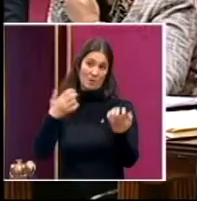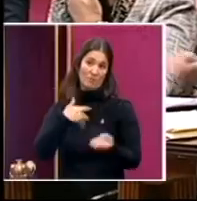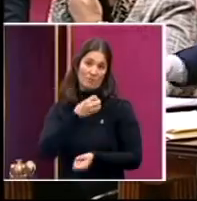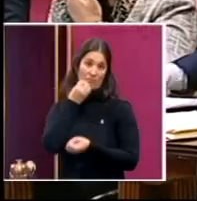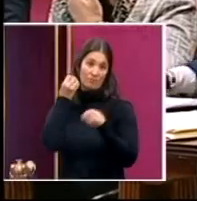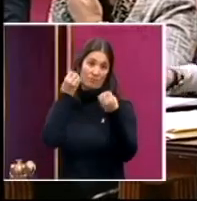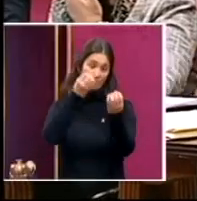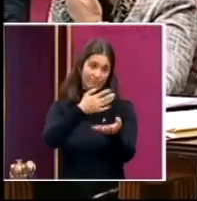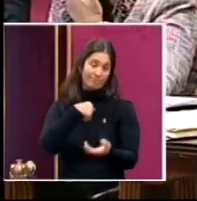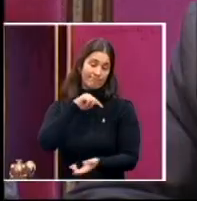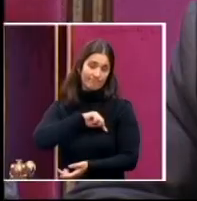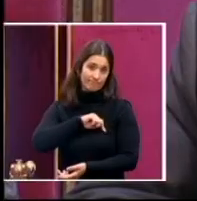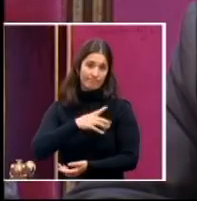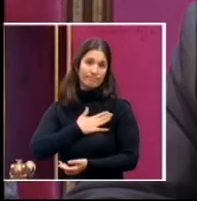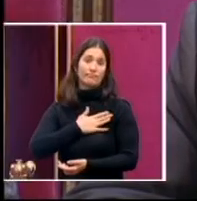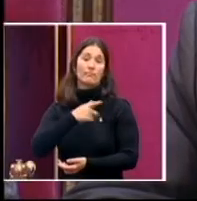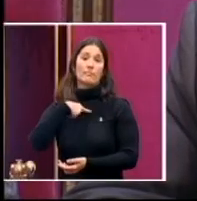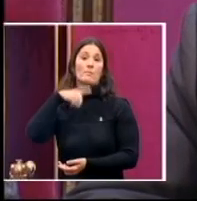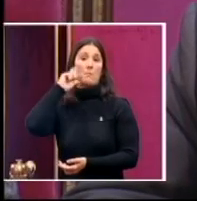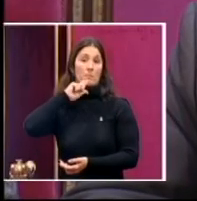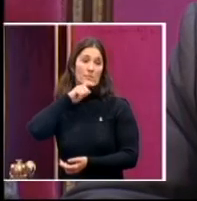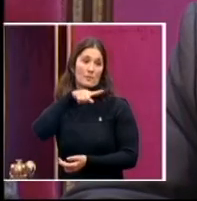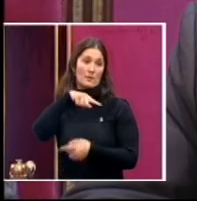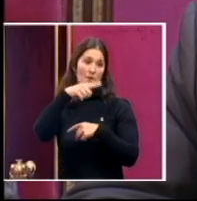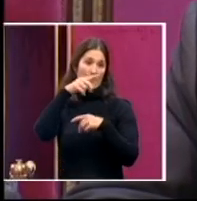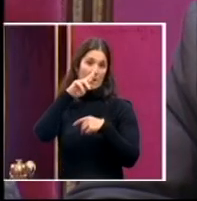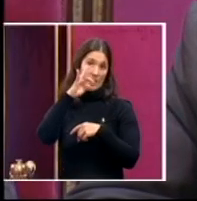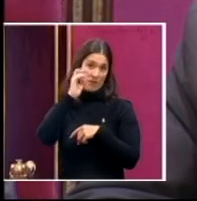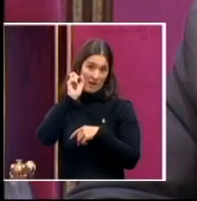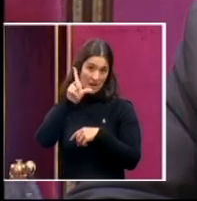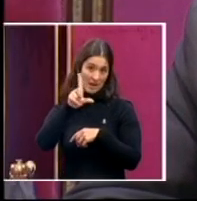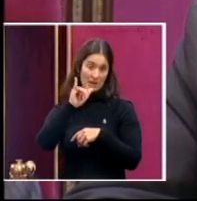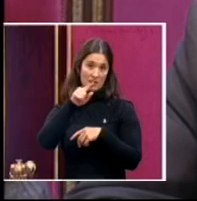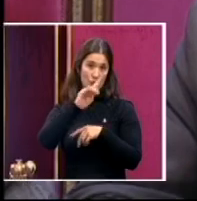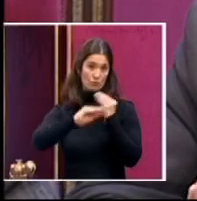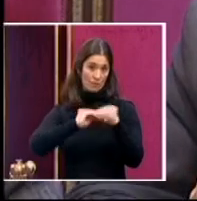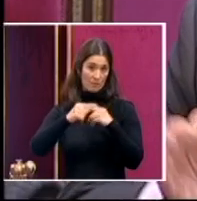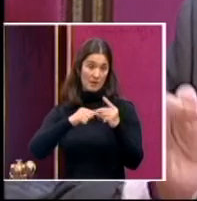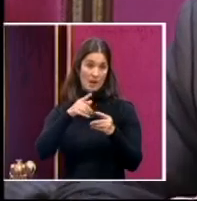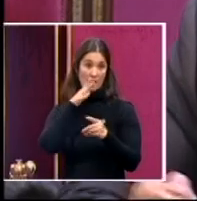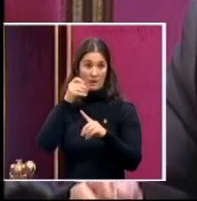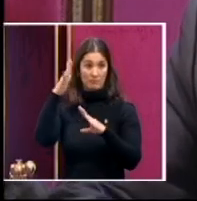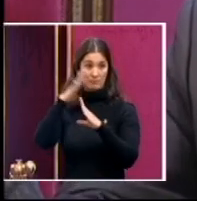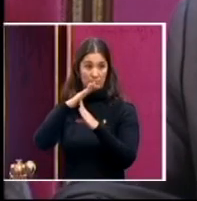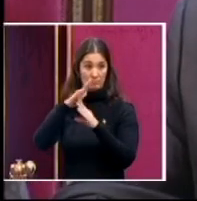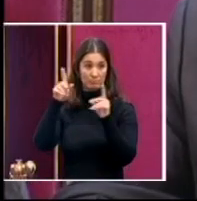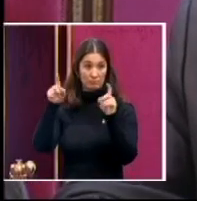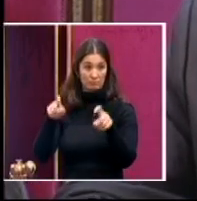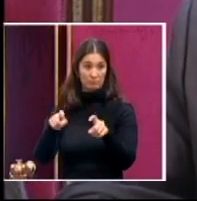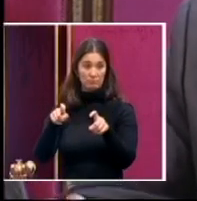el afecto, el cariño y el pésame a Rafa y a su familia, si les parece. Vamos a hacer un receso